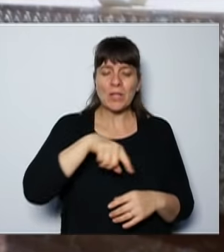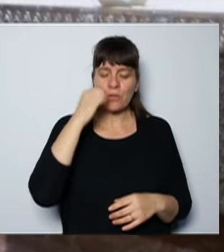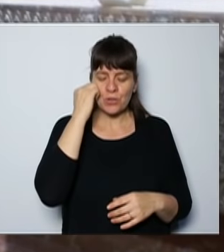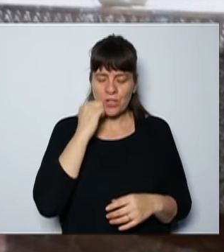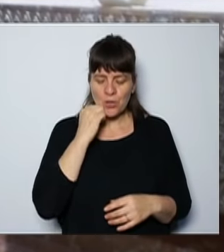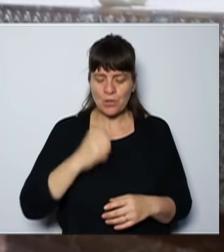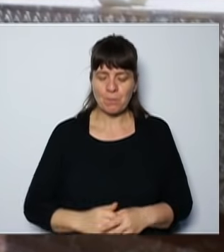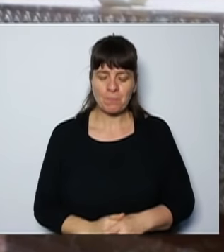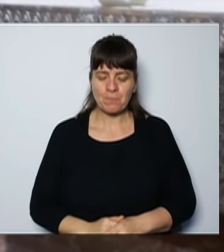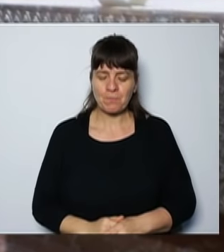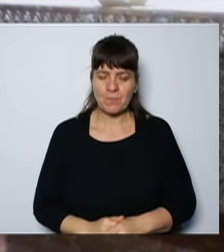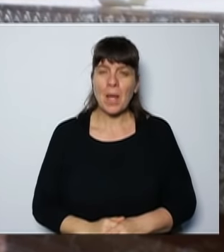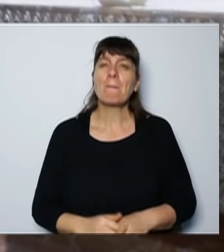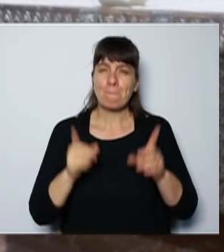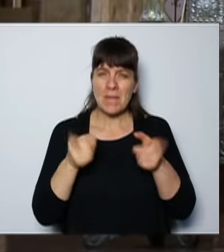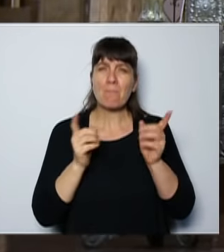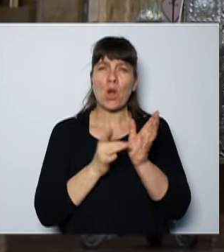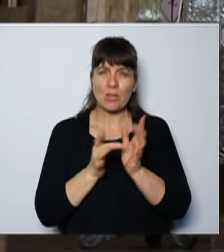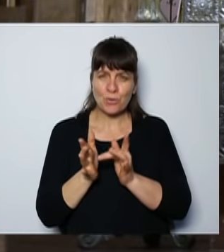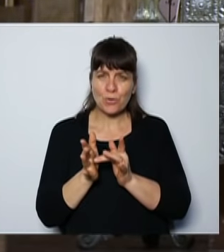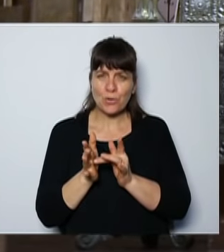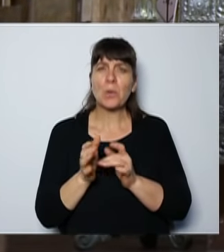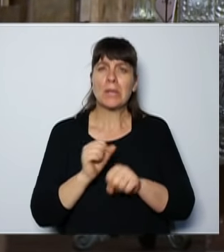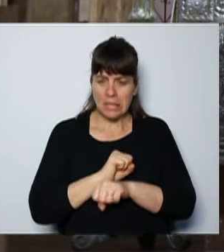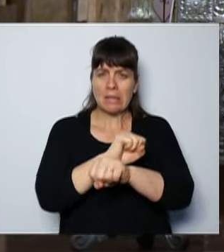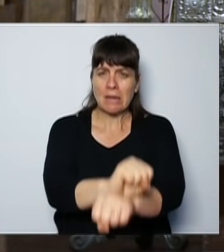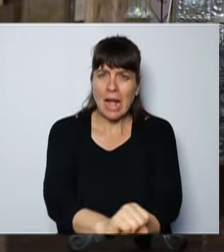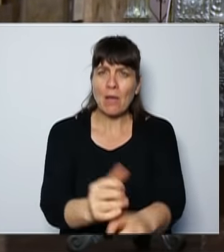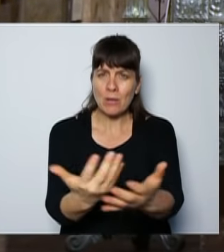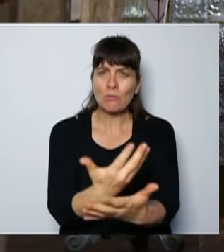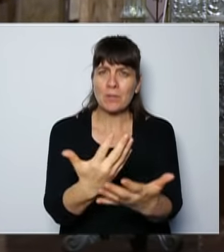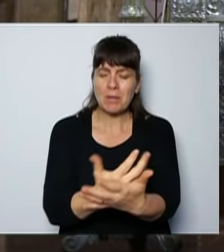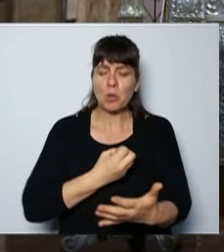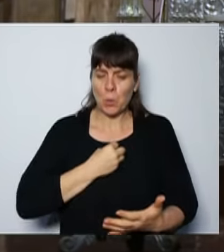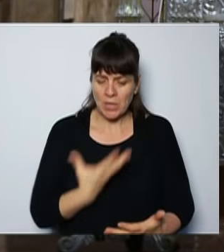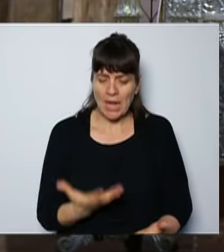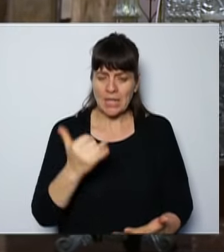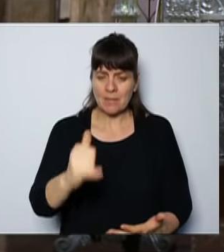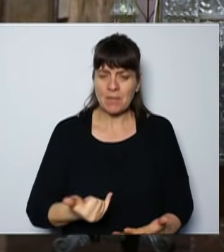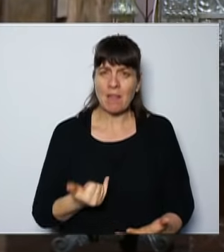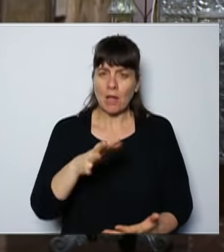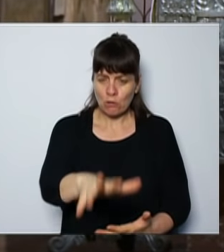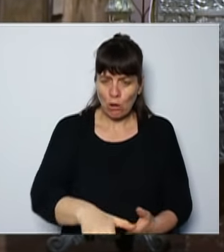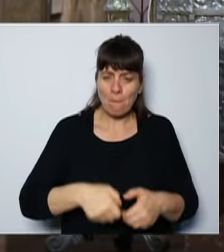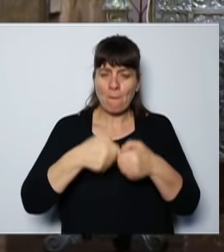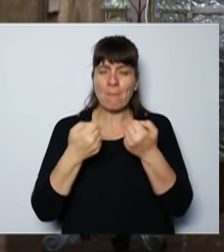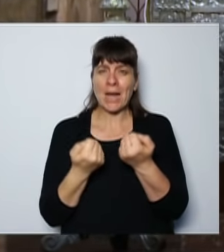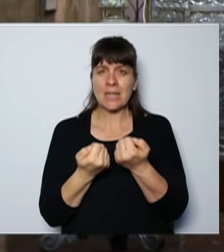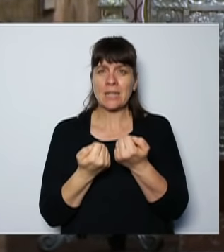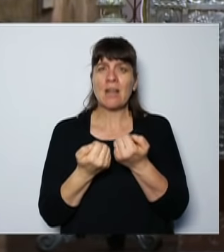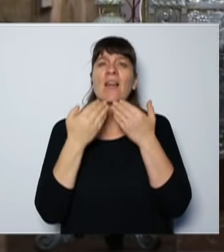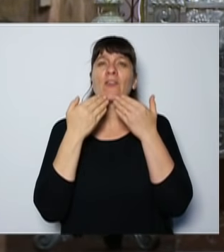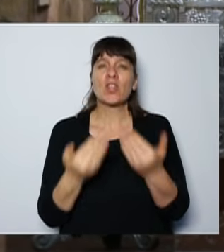Jesucristo nuestro Señor. Él mismo, cuando iba a ser entregado a su pasión voluntariamente aceptada, tomó